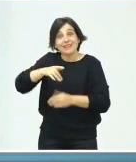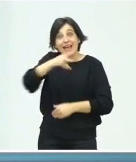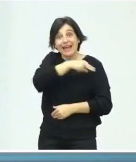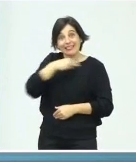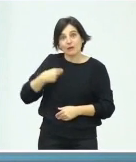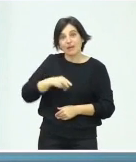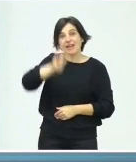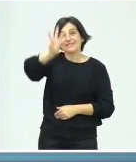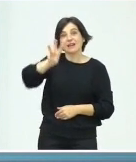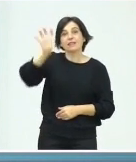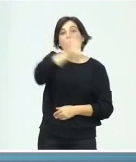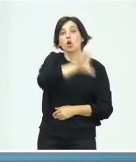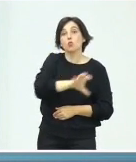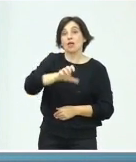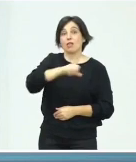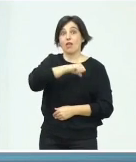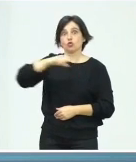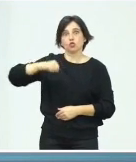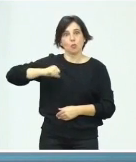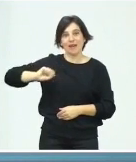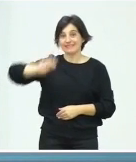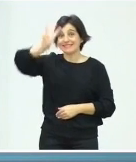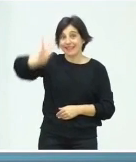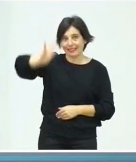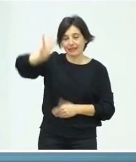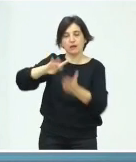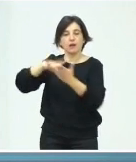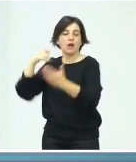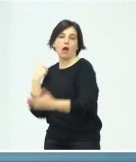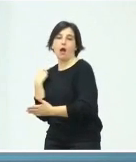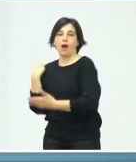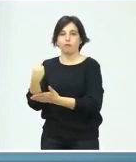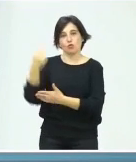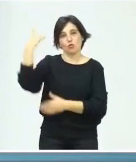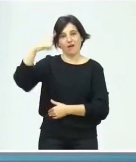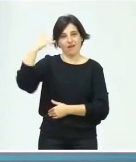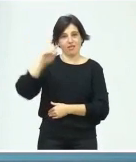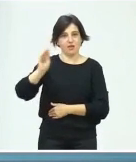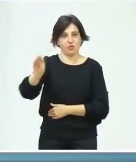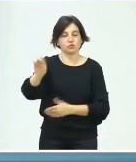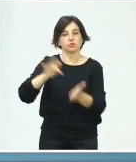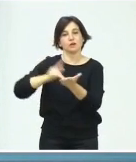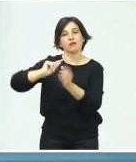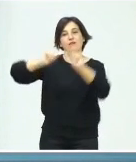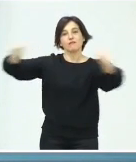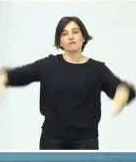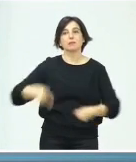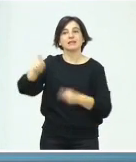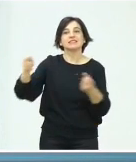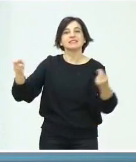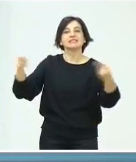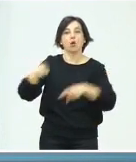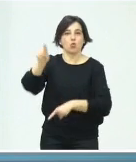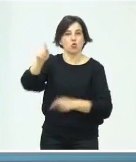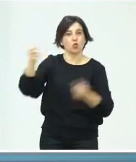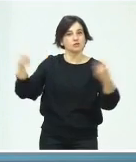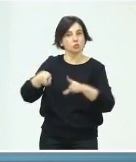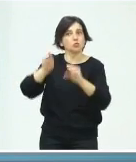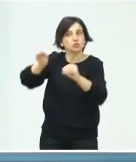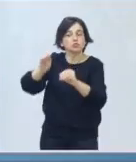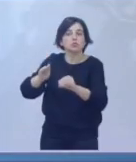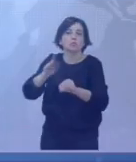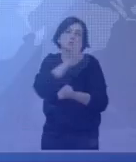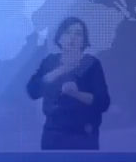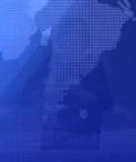tercera comunidad autónoma en importancia que ayuda a los ganaderos a la firma del seguro